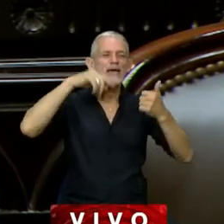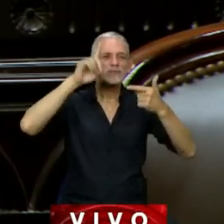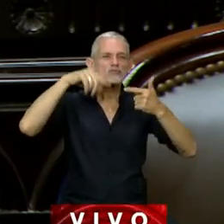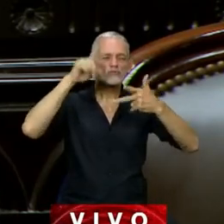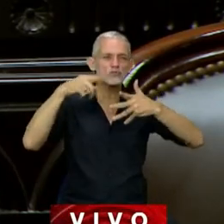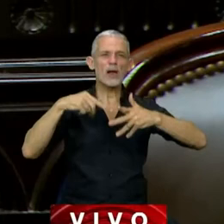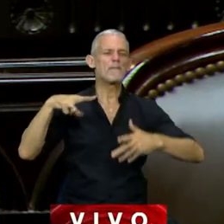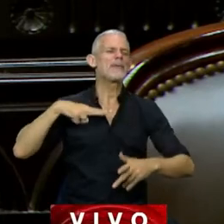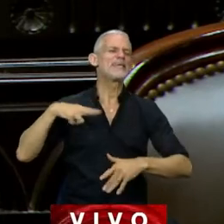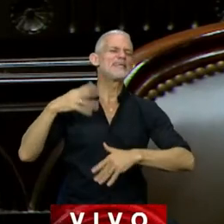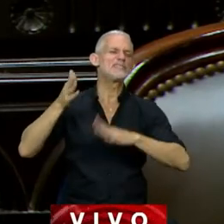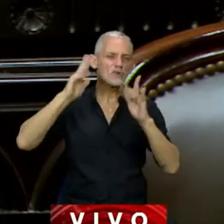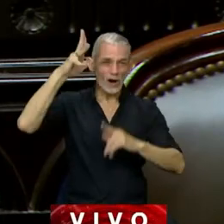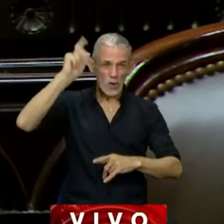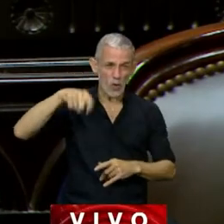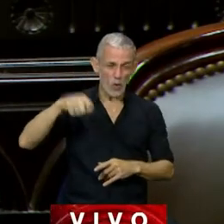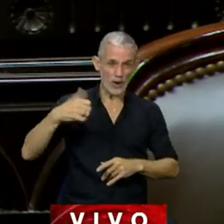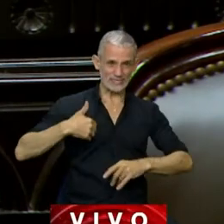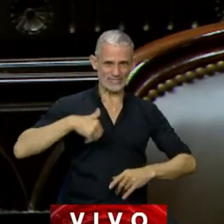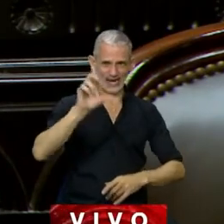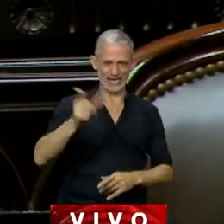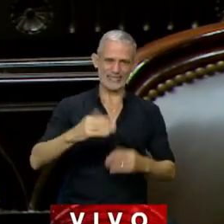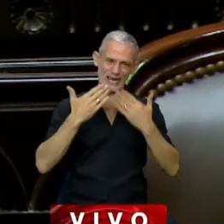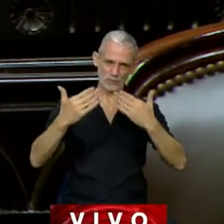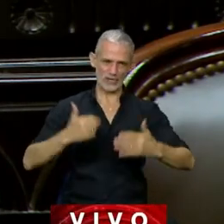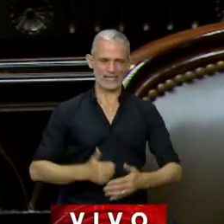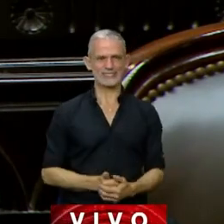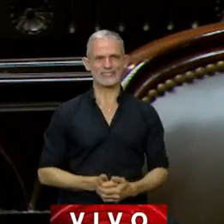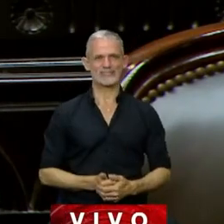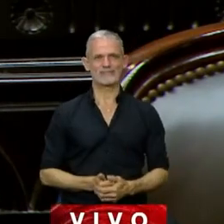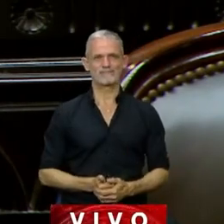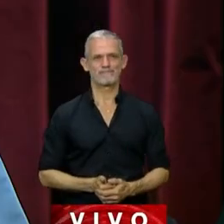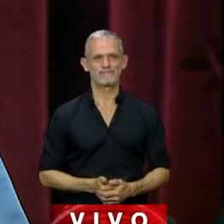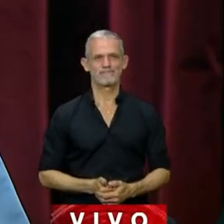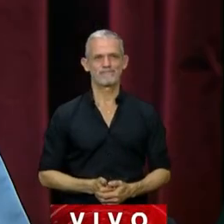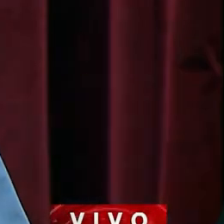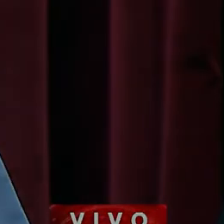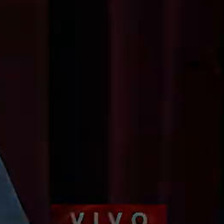mensualmente millonarios jueces de esta República. Muchas gracias. Gracias, diputada Brauer.